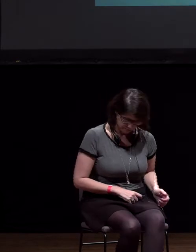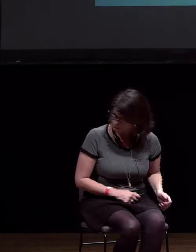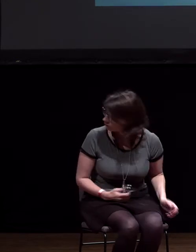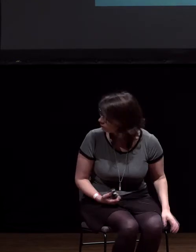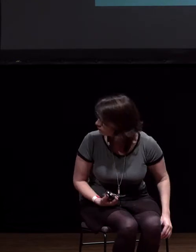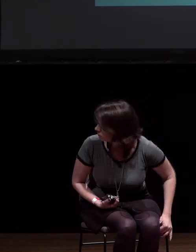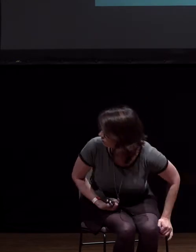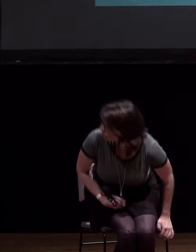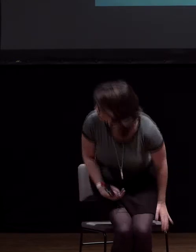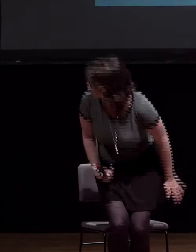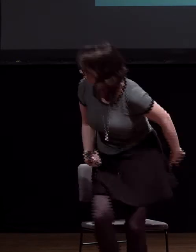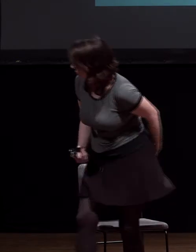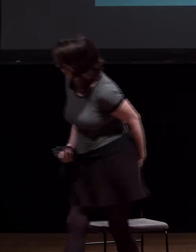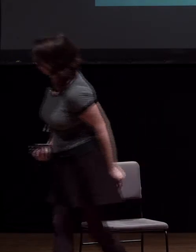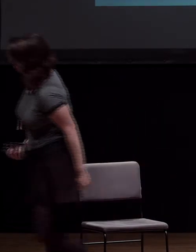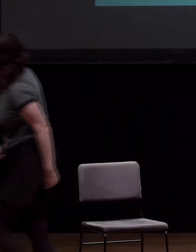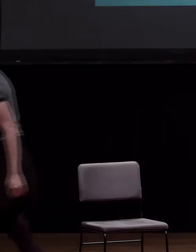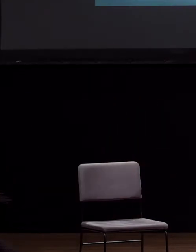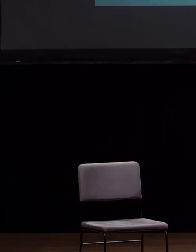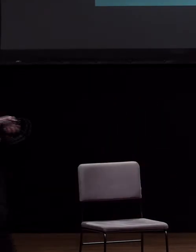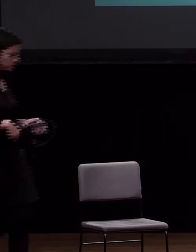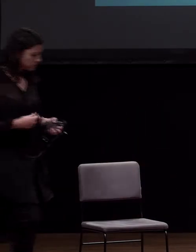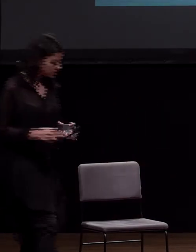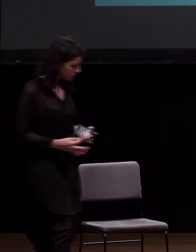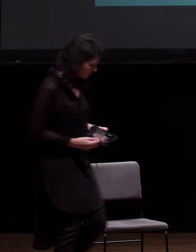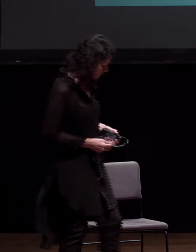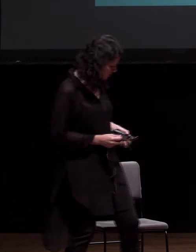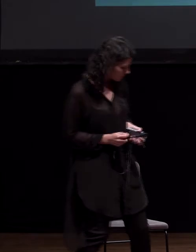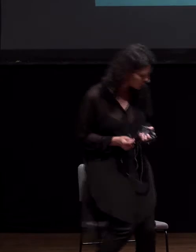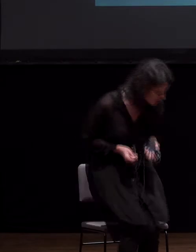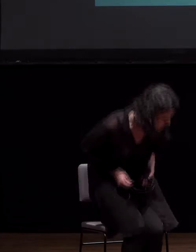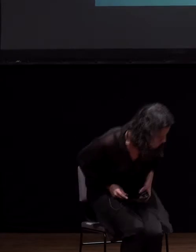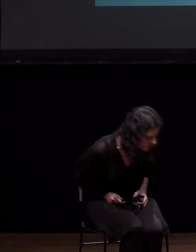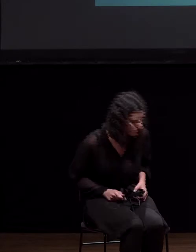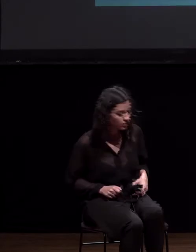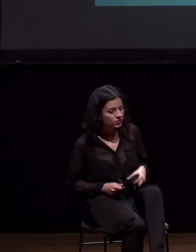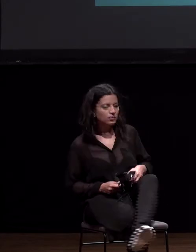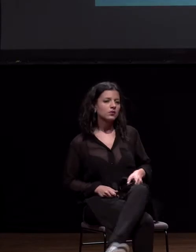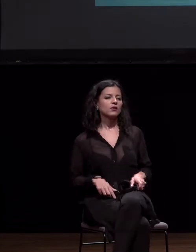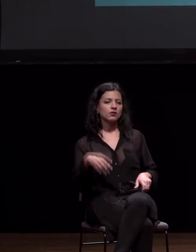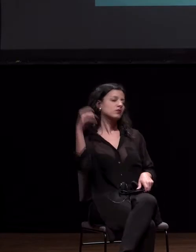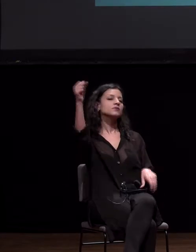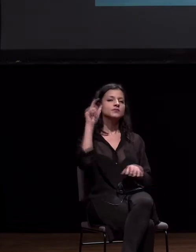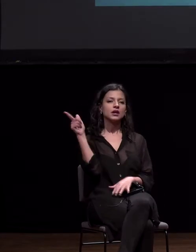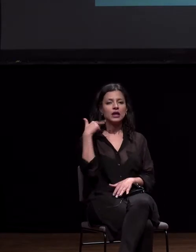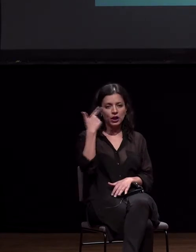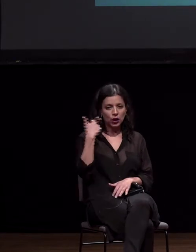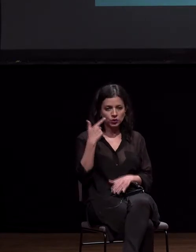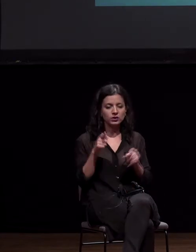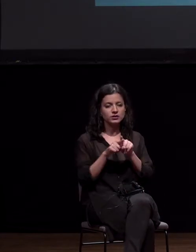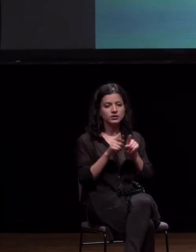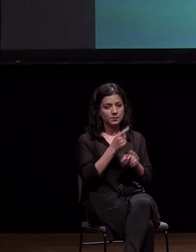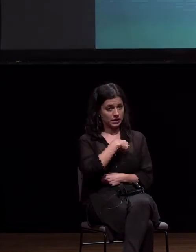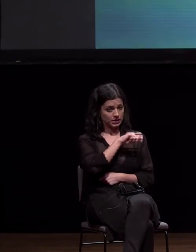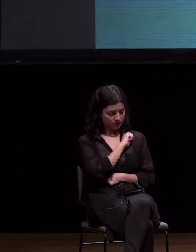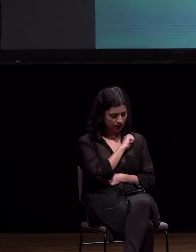porque yo no sé acá, pero yo en los sitios en los que habito, en Londres desde luego, y en España hasta cierto